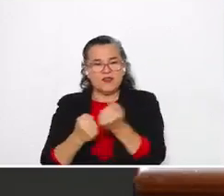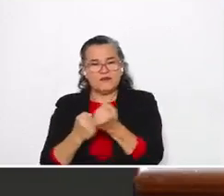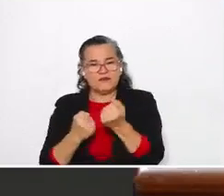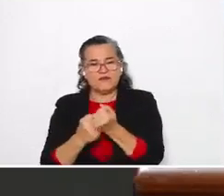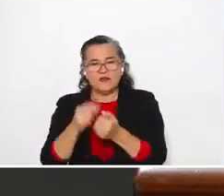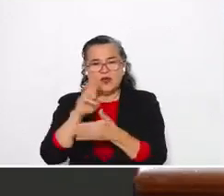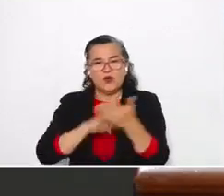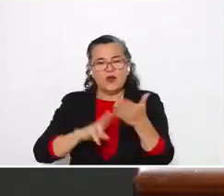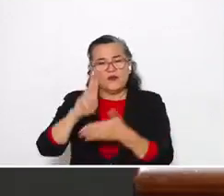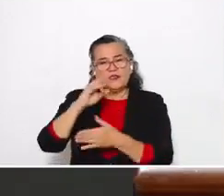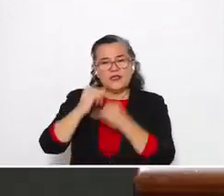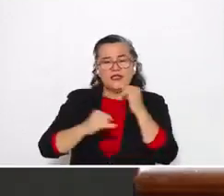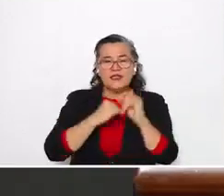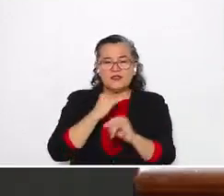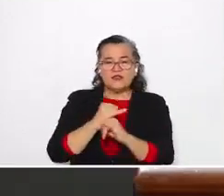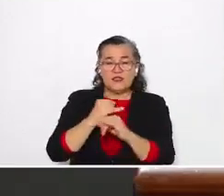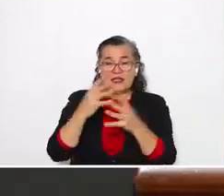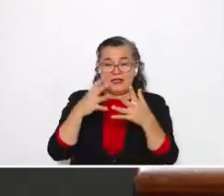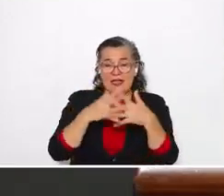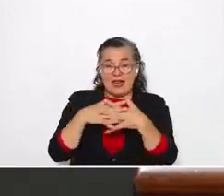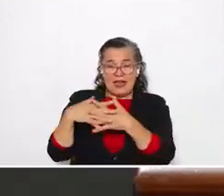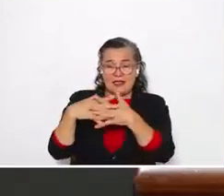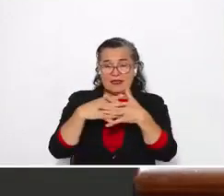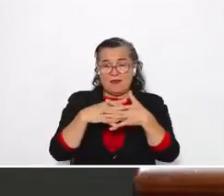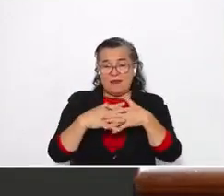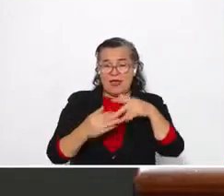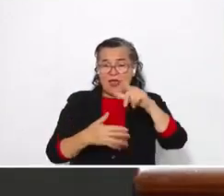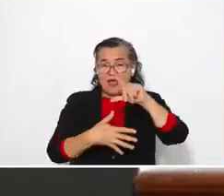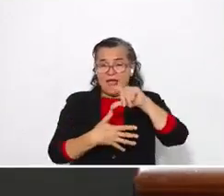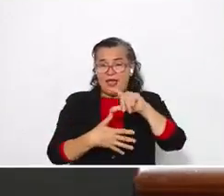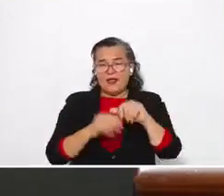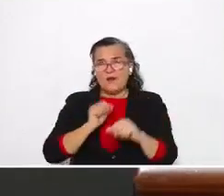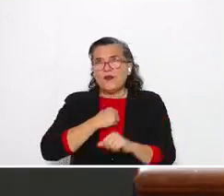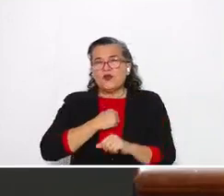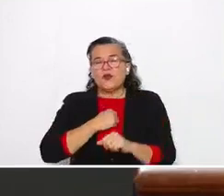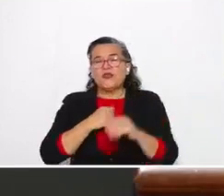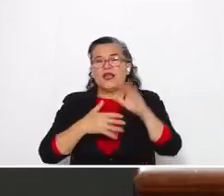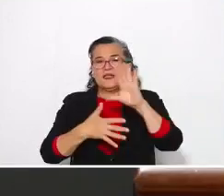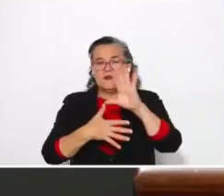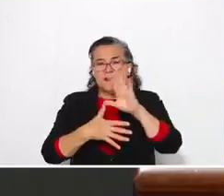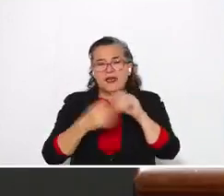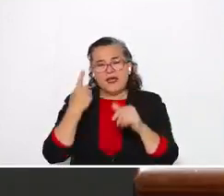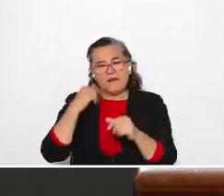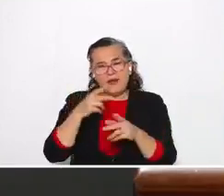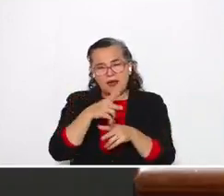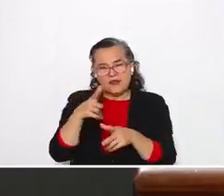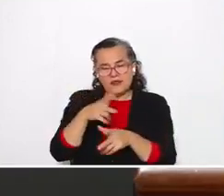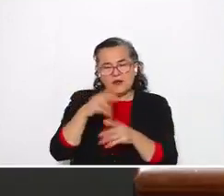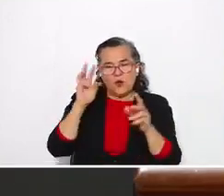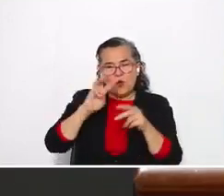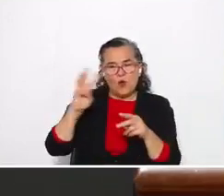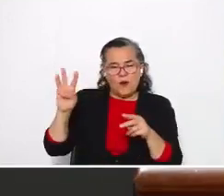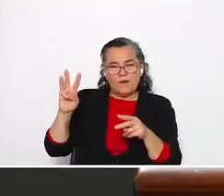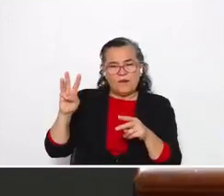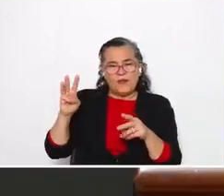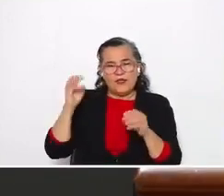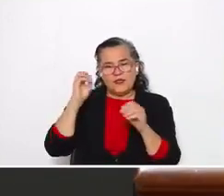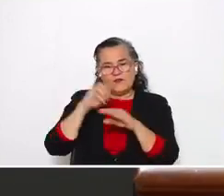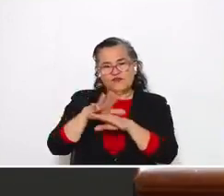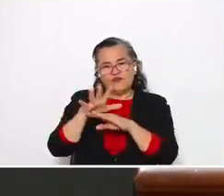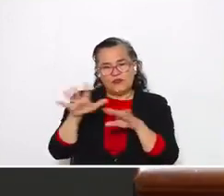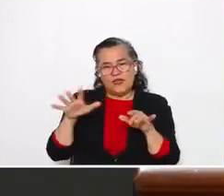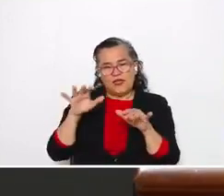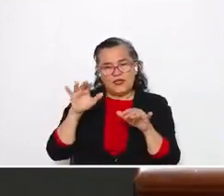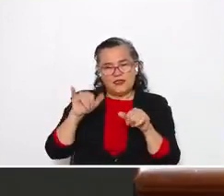recibió de la Universidad Internacional de las Américas, que nos apoyó con personal técnico y equipo para la transmisión web y la grabación de este evento. Les recordamos